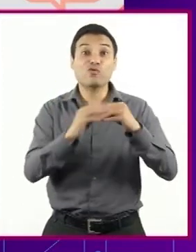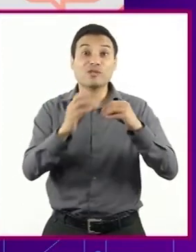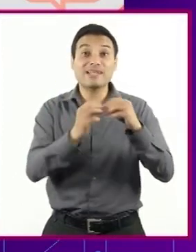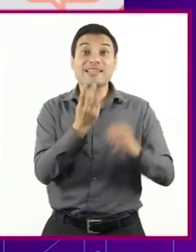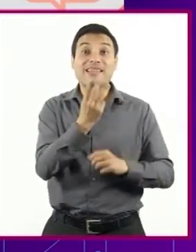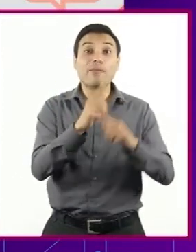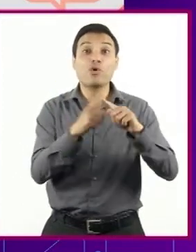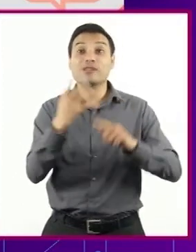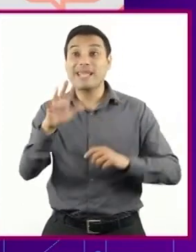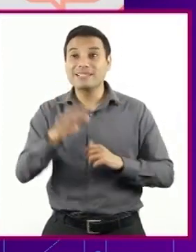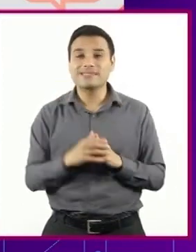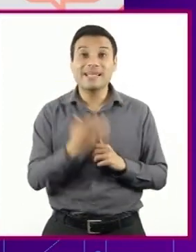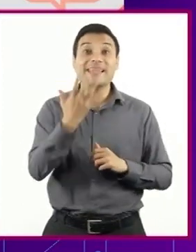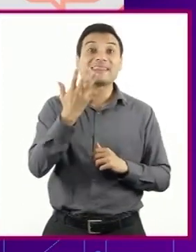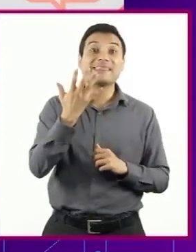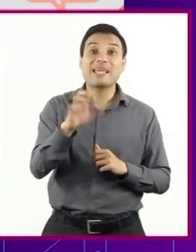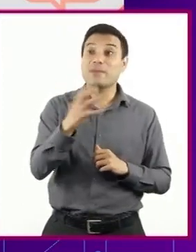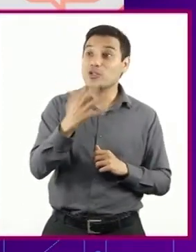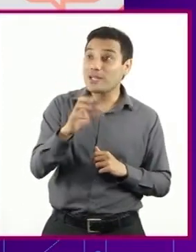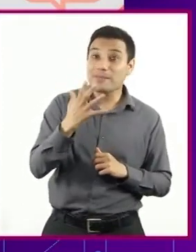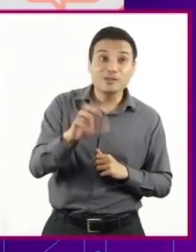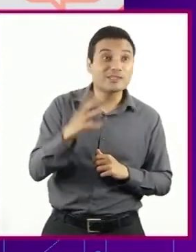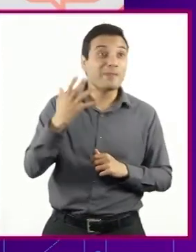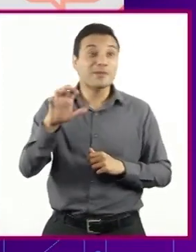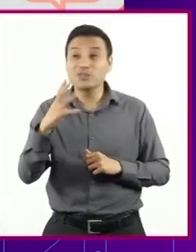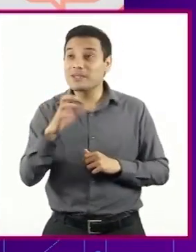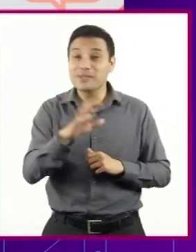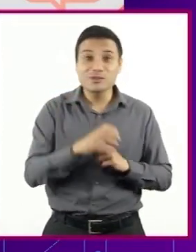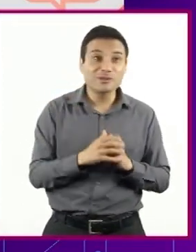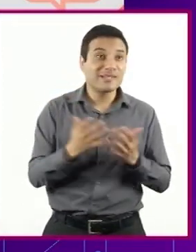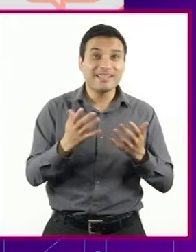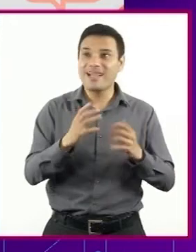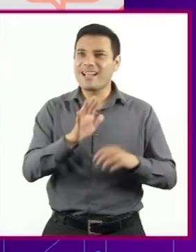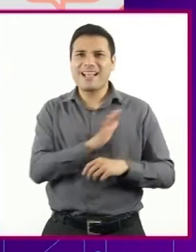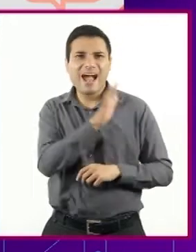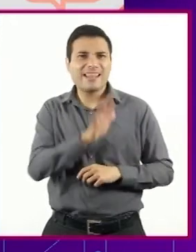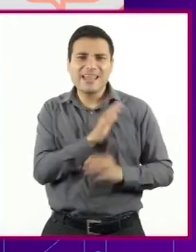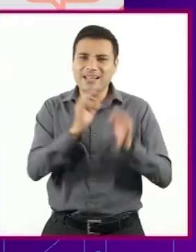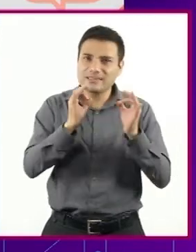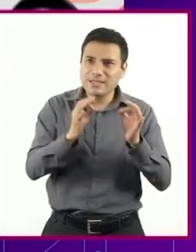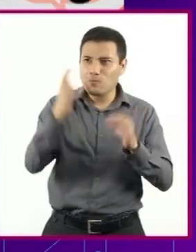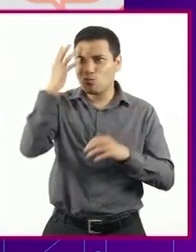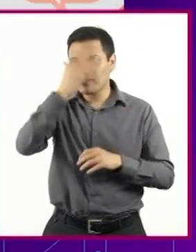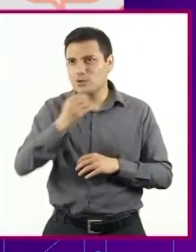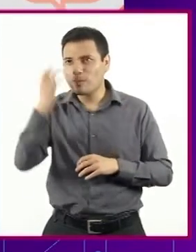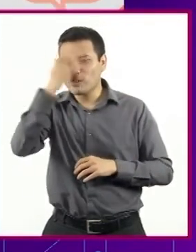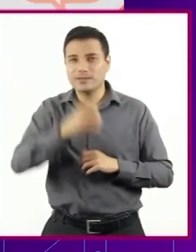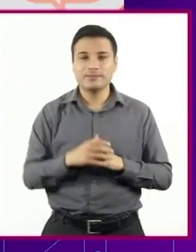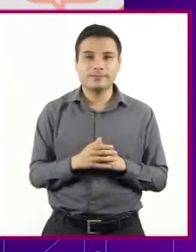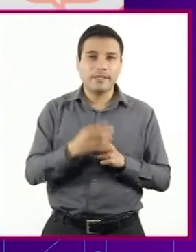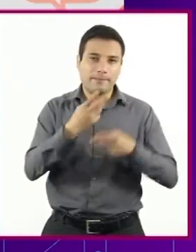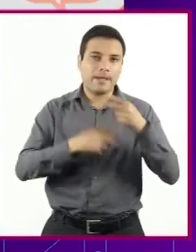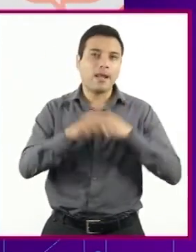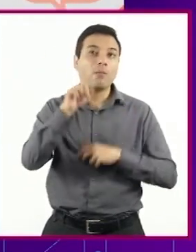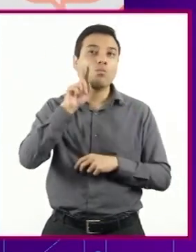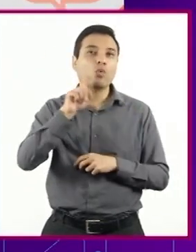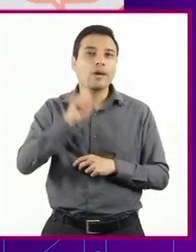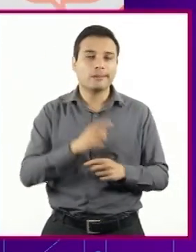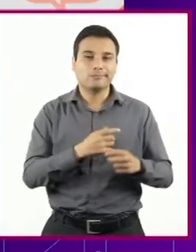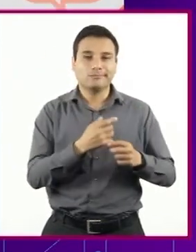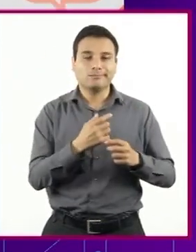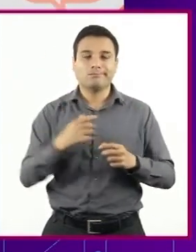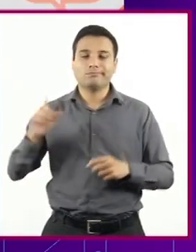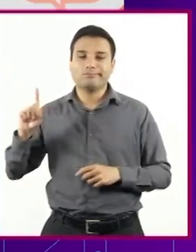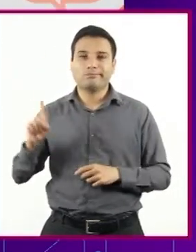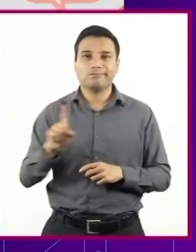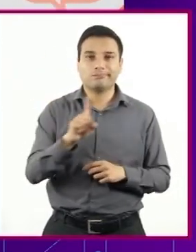3 por 10. 10 pesos le vale, 10 pesos le cuestan. Pura calidad, cliente, clienta. Entra una mujer con una gran canasta y se